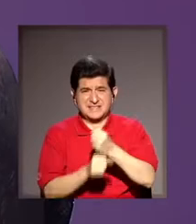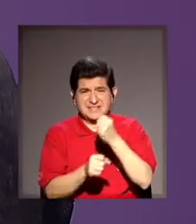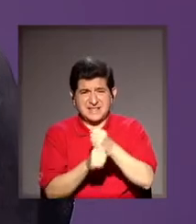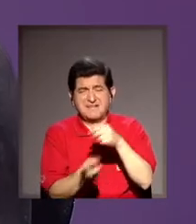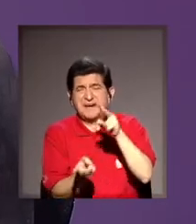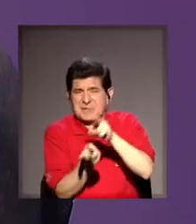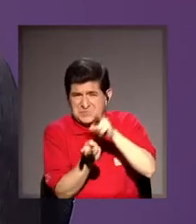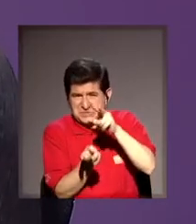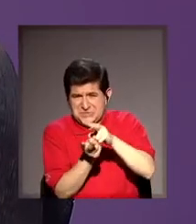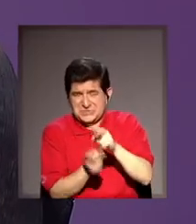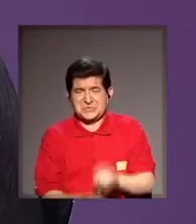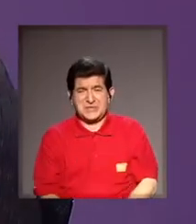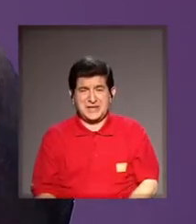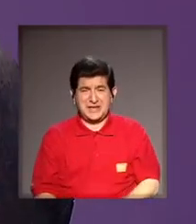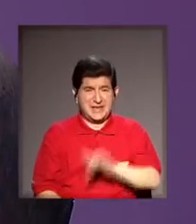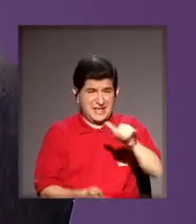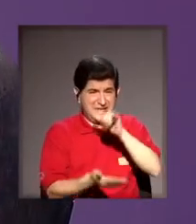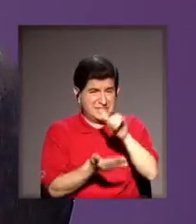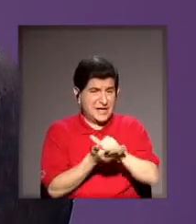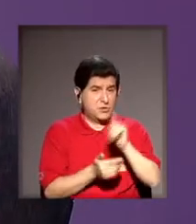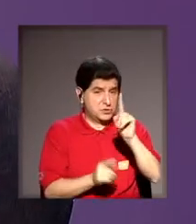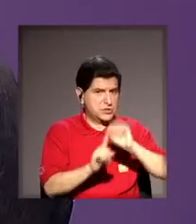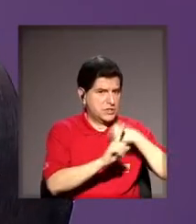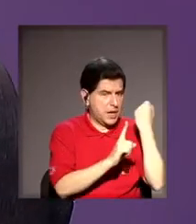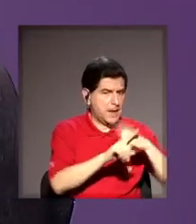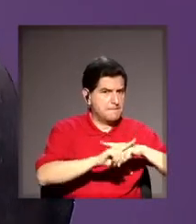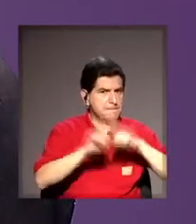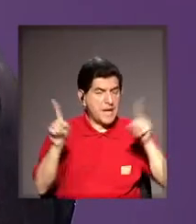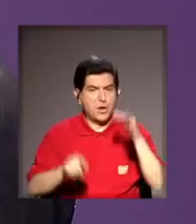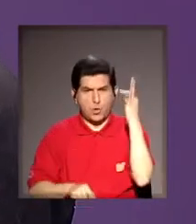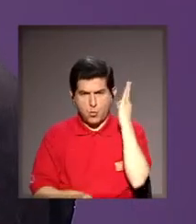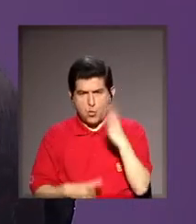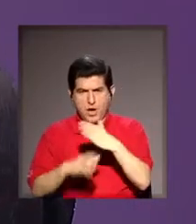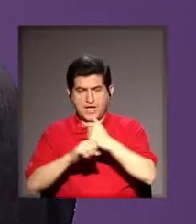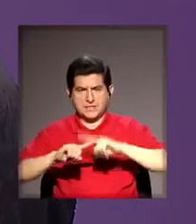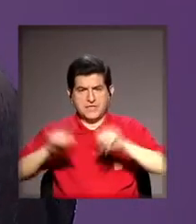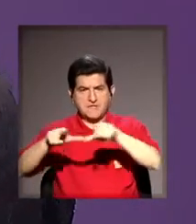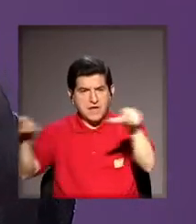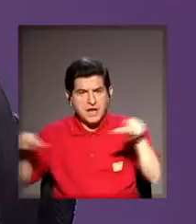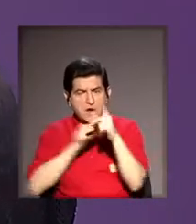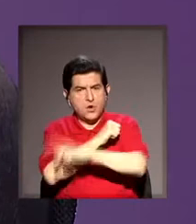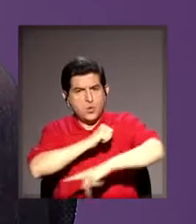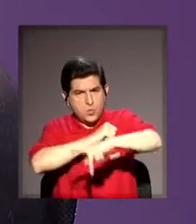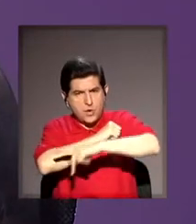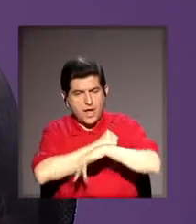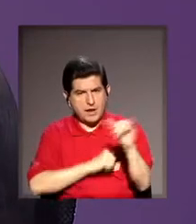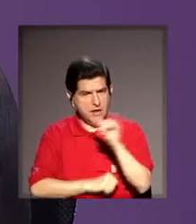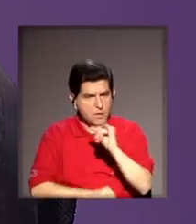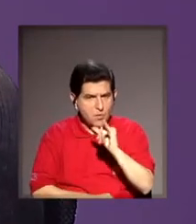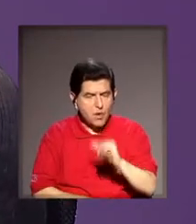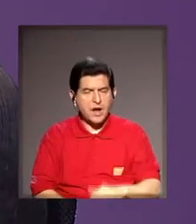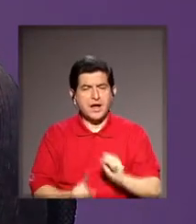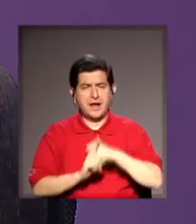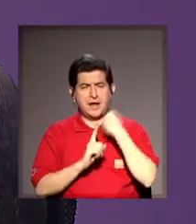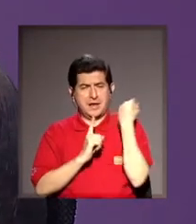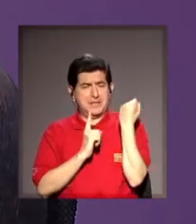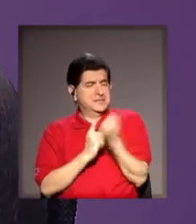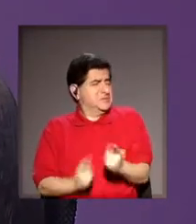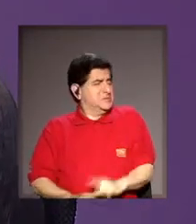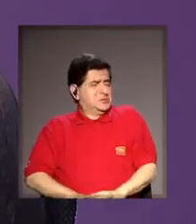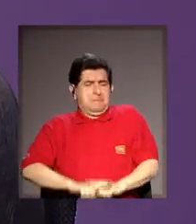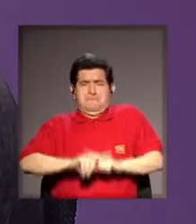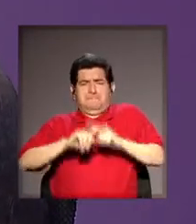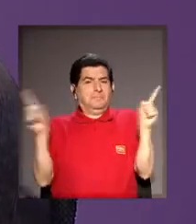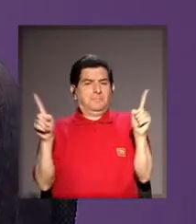es un tema pero trabajar con mujeres que lo hacen en otras zonas del país es una cosa completamente diferente